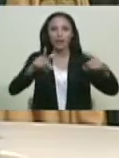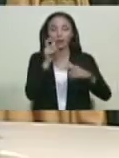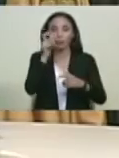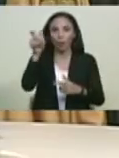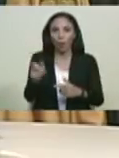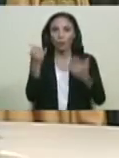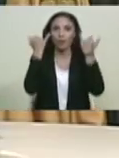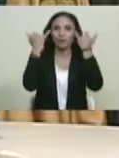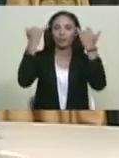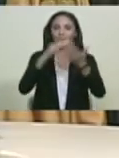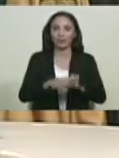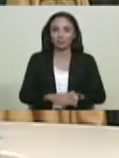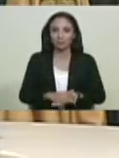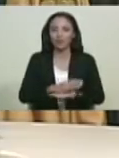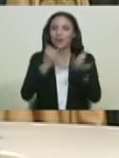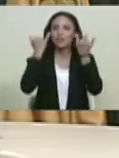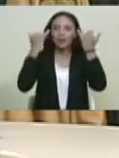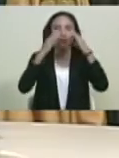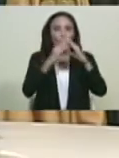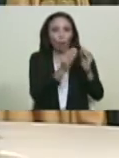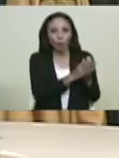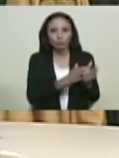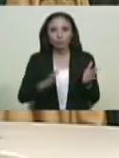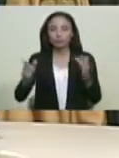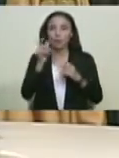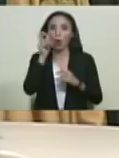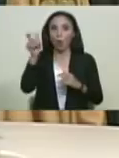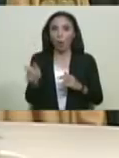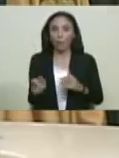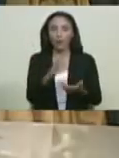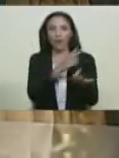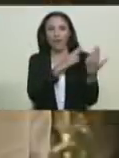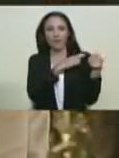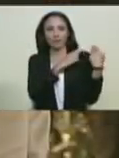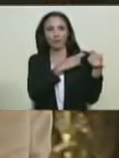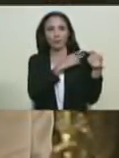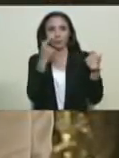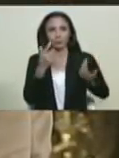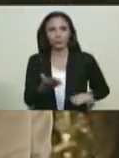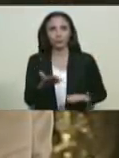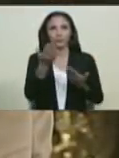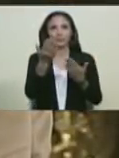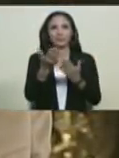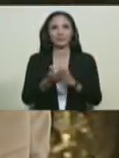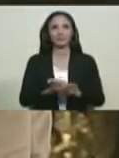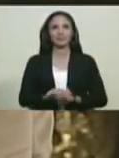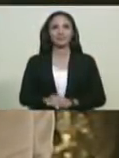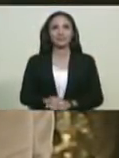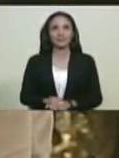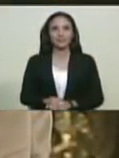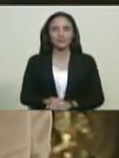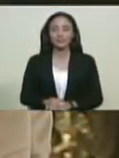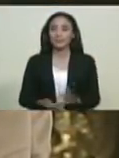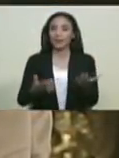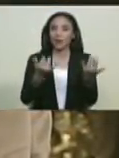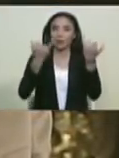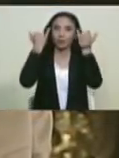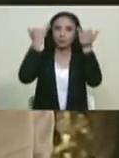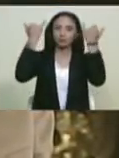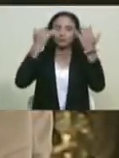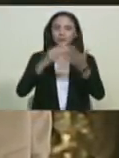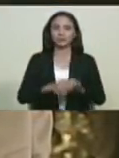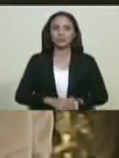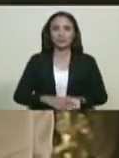cerebro mayor comandante coronel wilmar castro soteldo que está volando alto